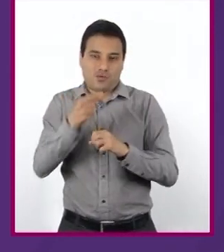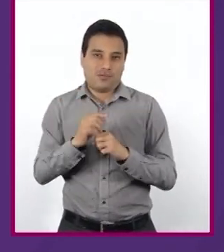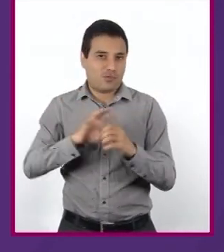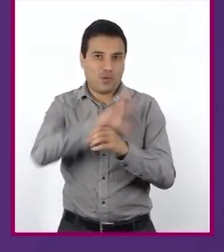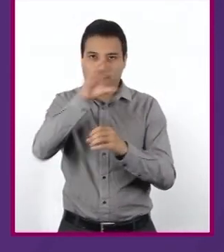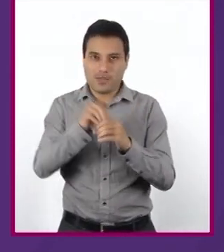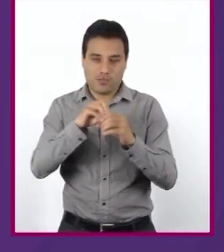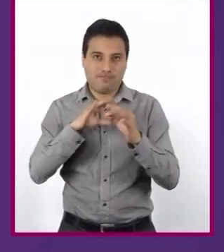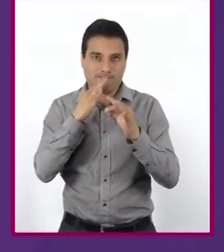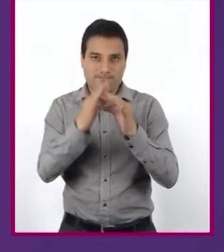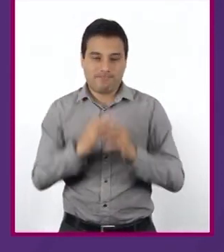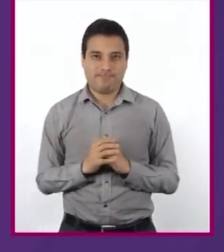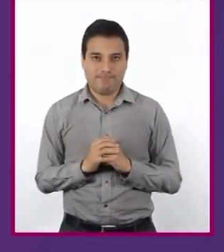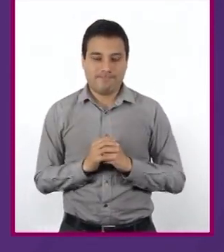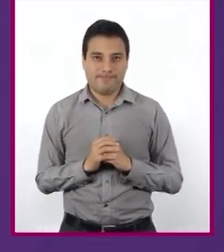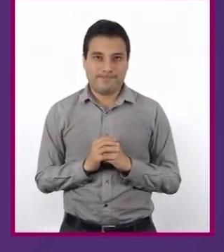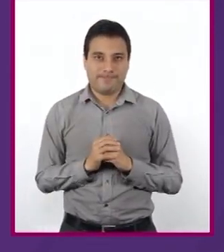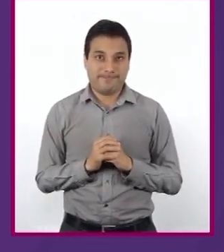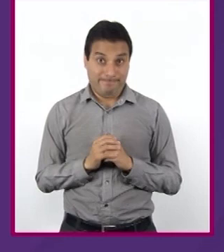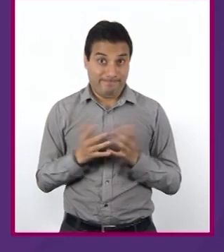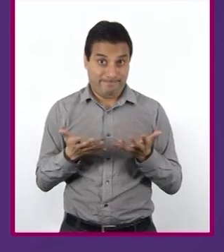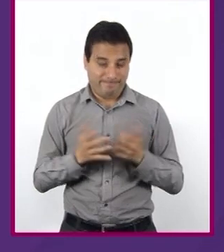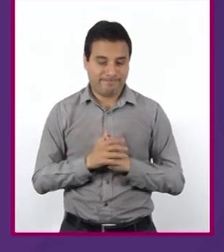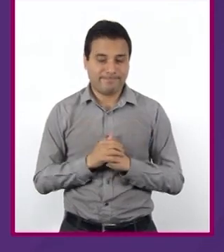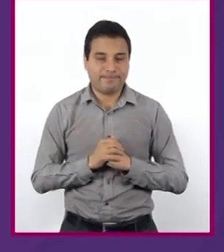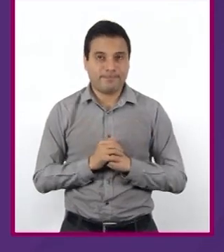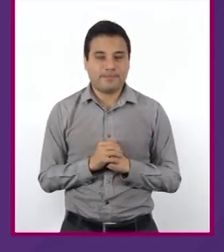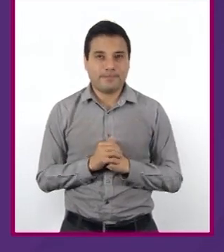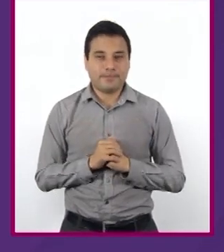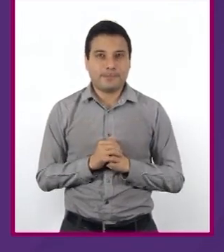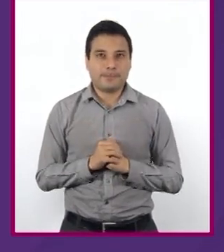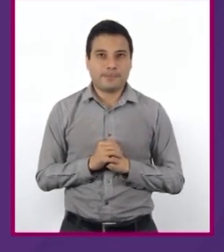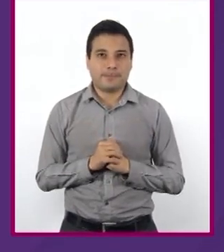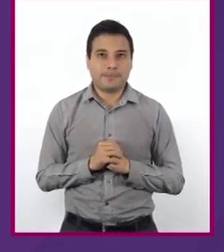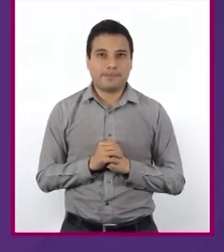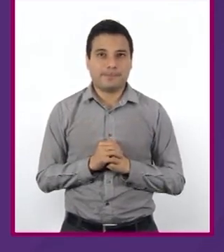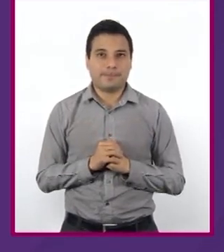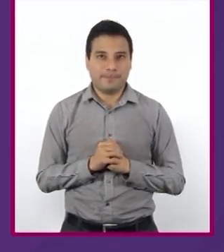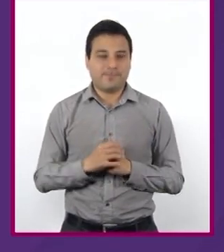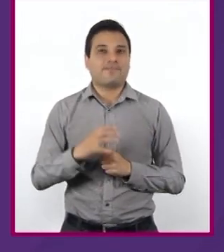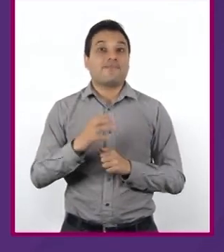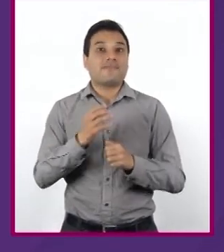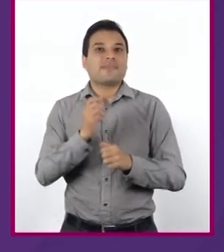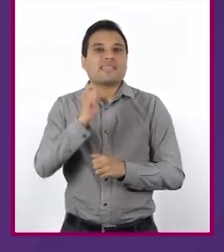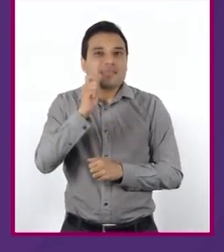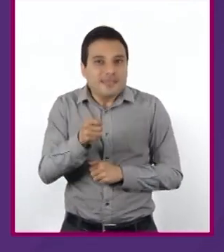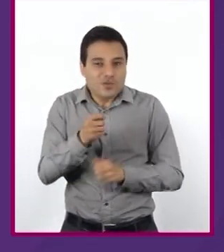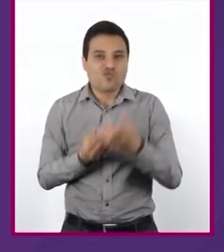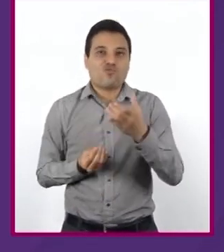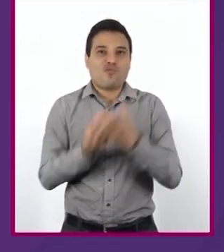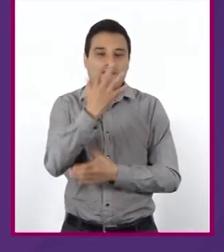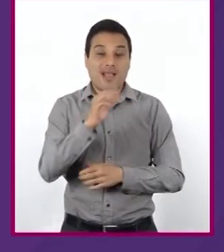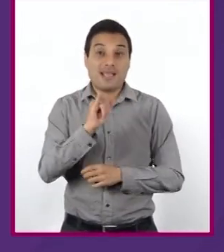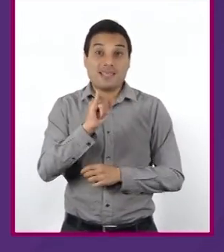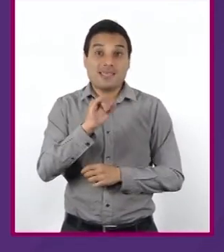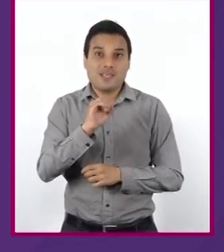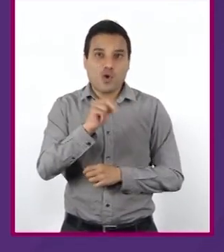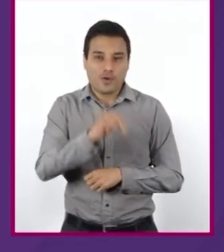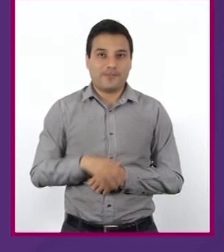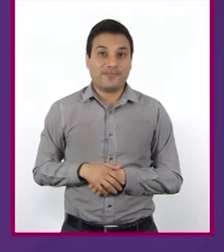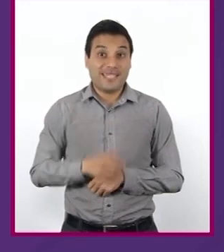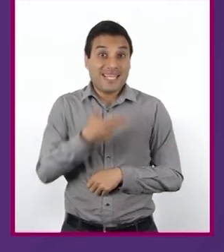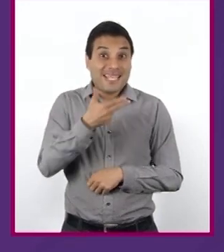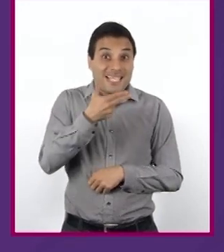cloro. En consecuencia, hay formación de iones. El hidrógeno queda